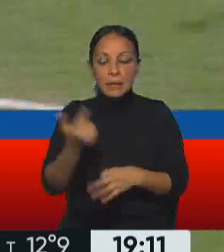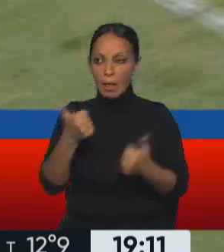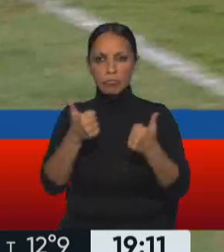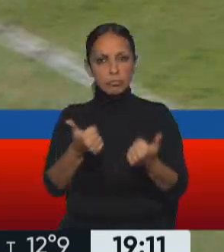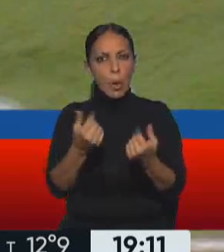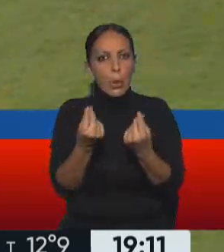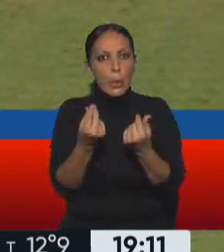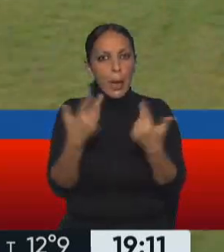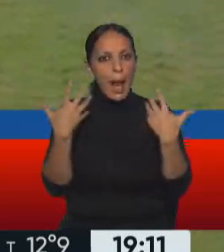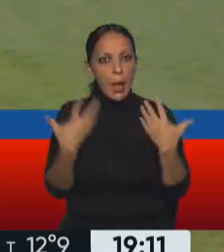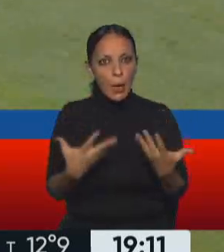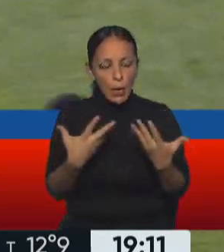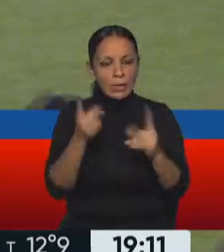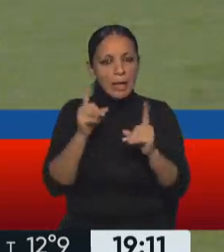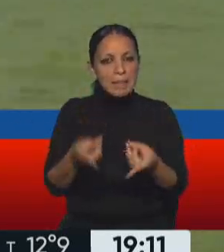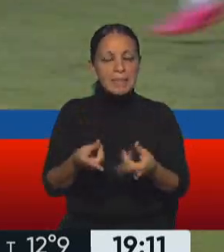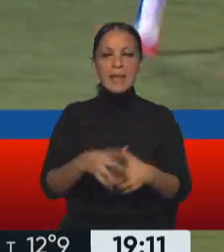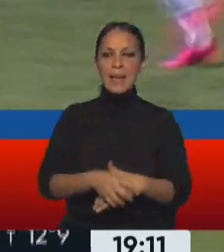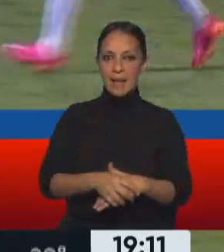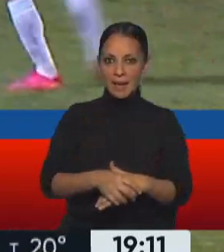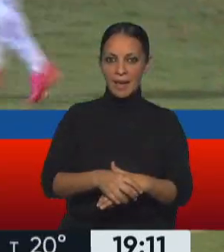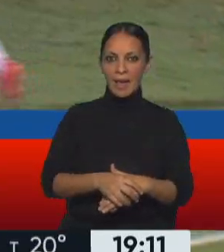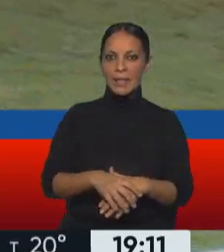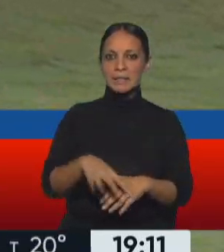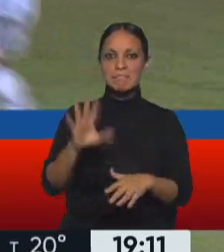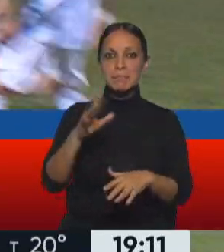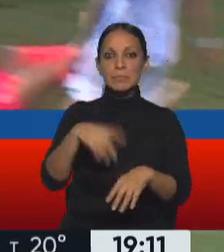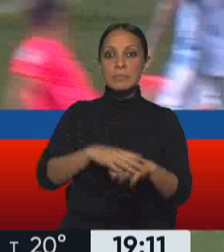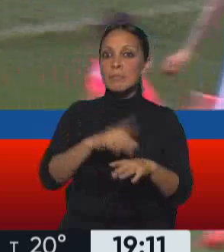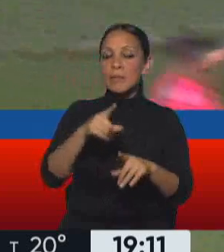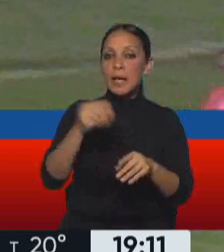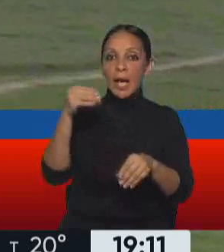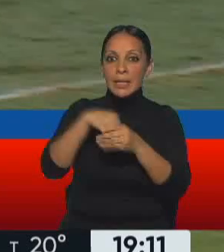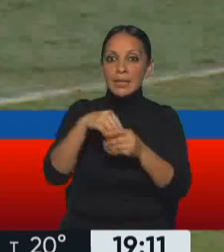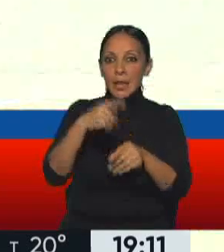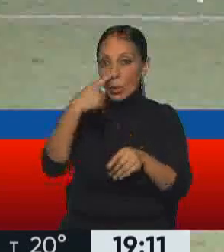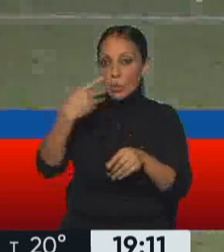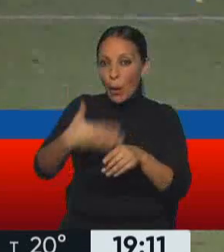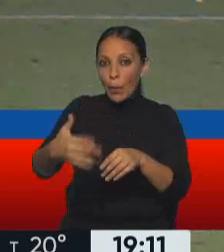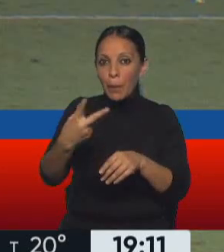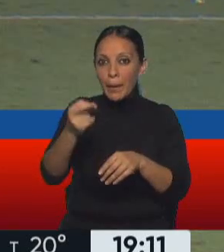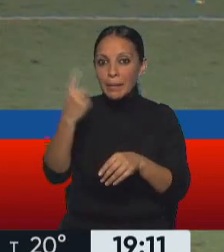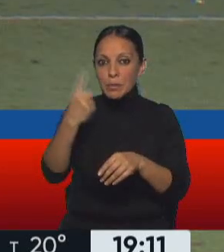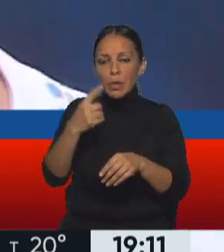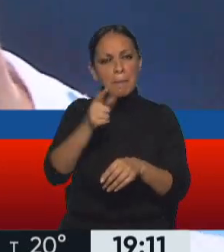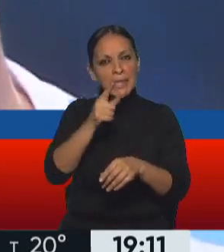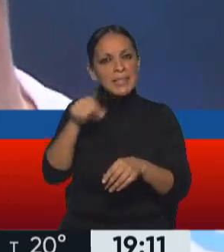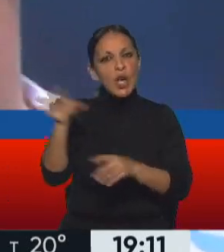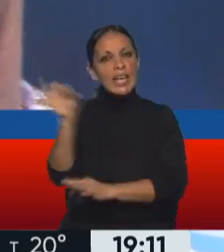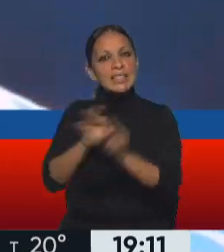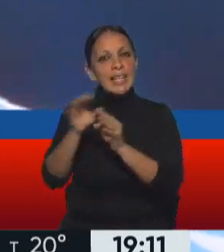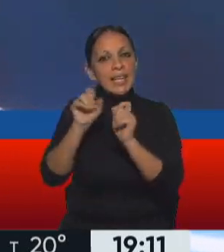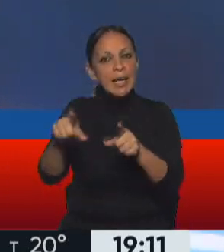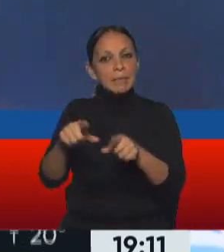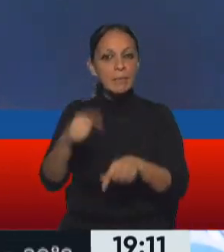ingresando en el poner el cuarto y los últimos 20 ya se han transformado en una estrategia de los partidos donde